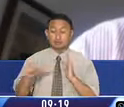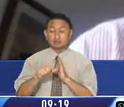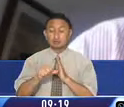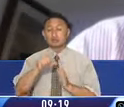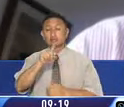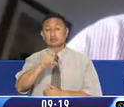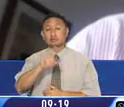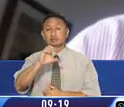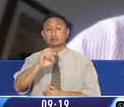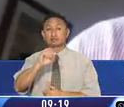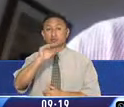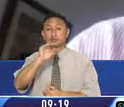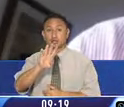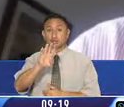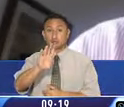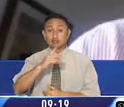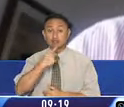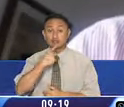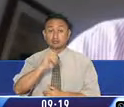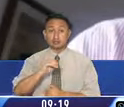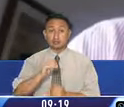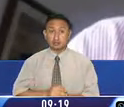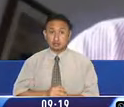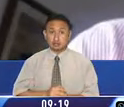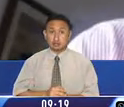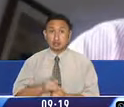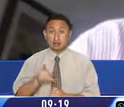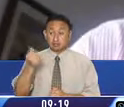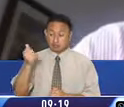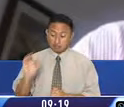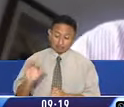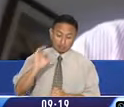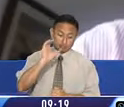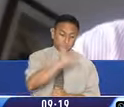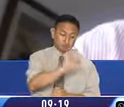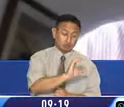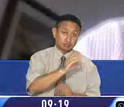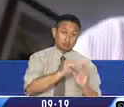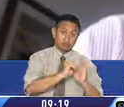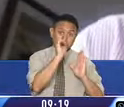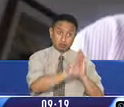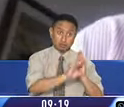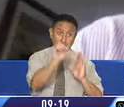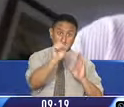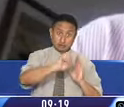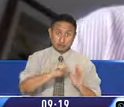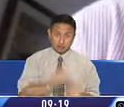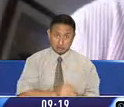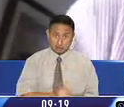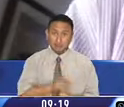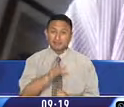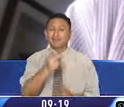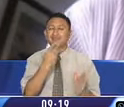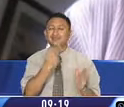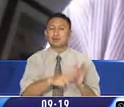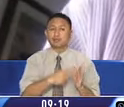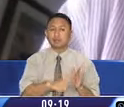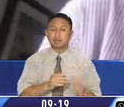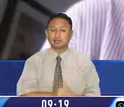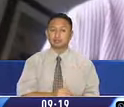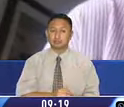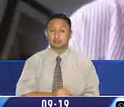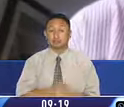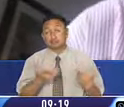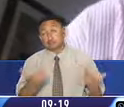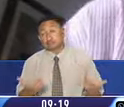104, establece que hay estas asignaciones y estas donaciones. Lo que pasa es que asumió